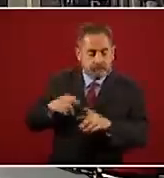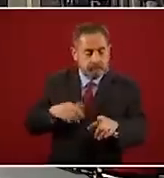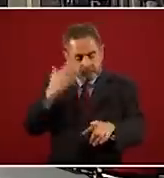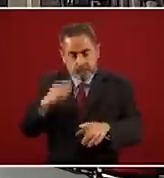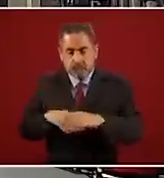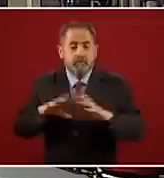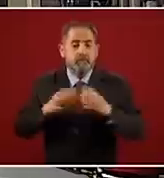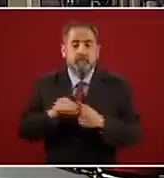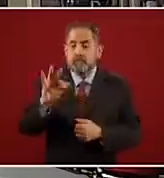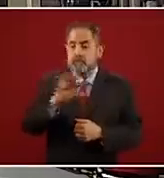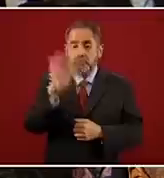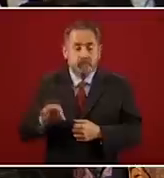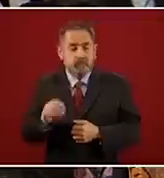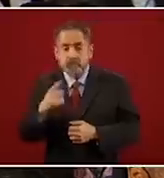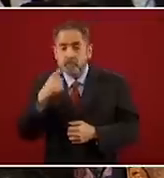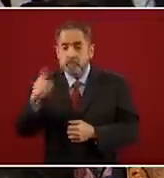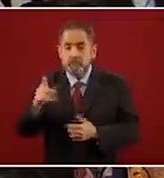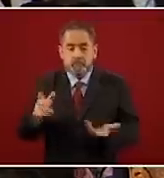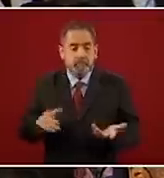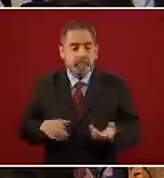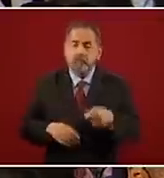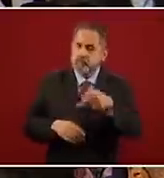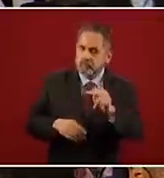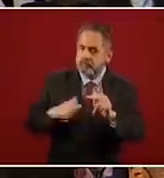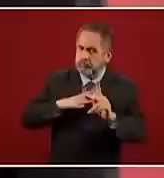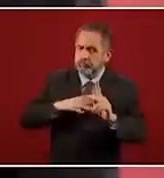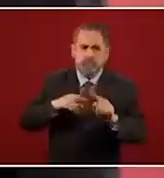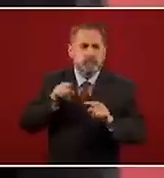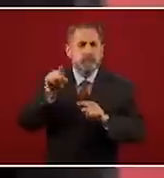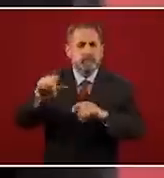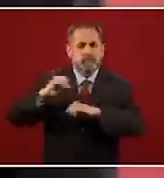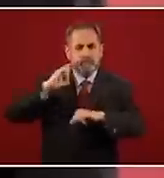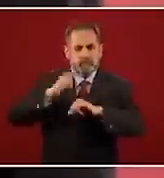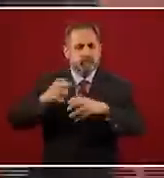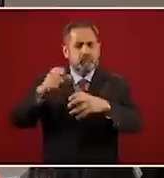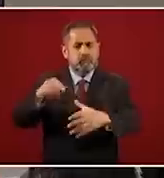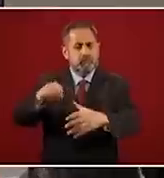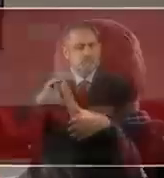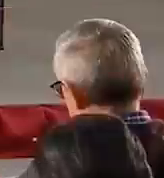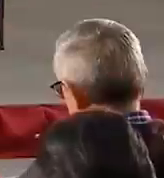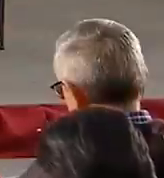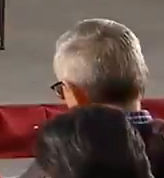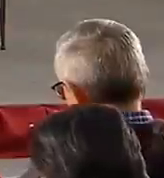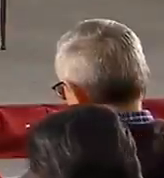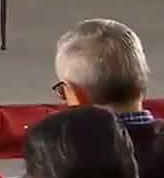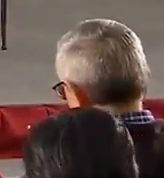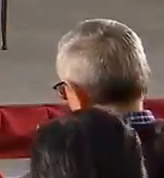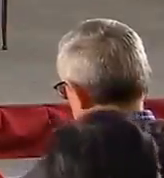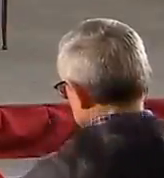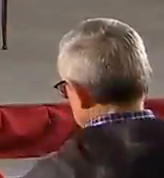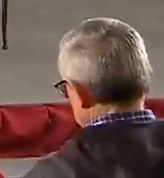El 40% pero de los despedidos ha detenido. Pero hay una instancia, ¿sí? Hay una autoridad